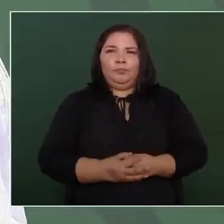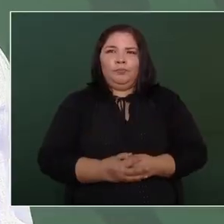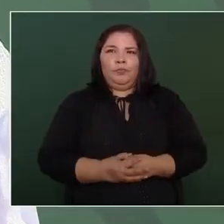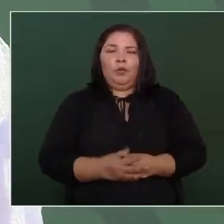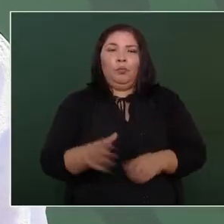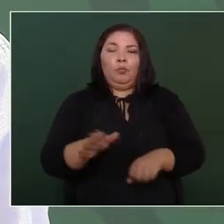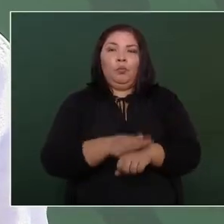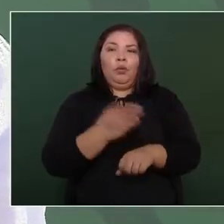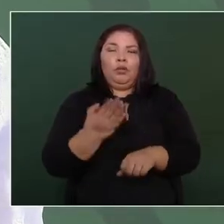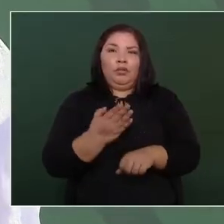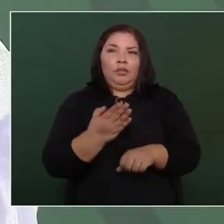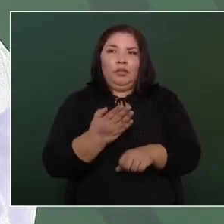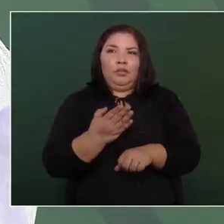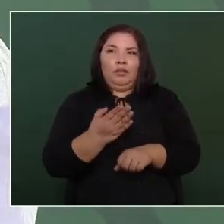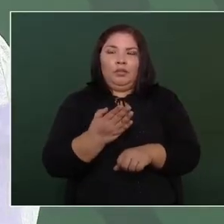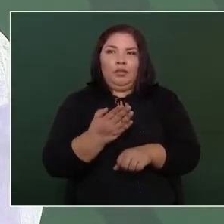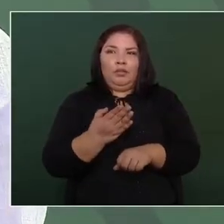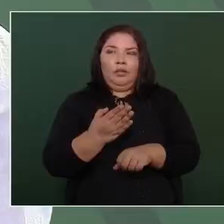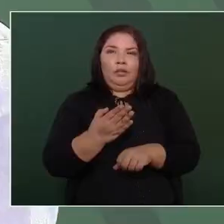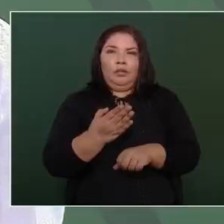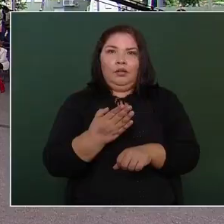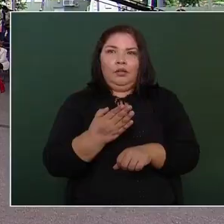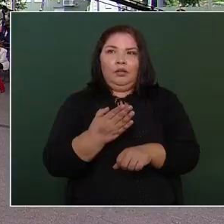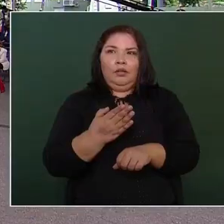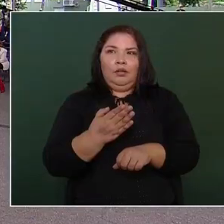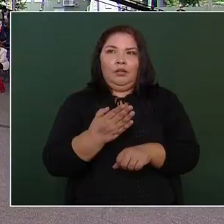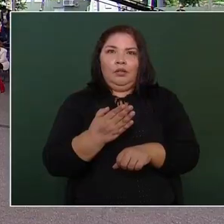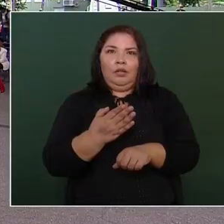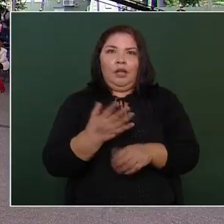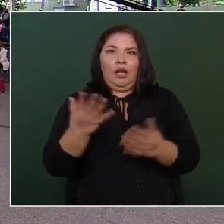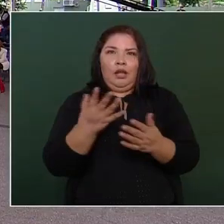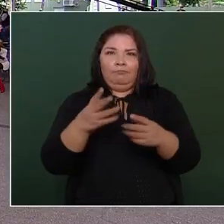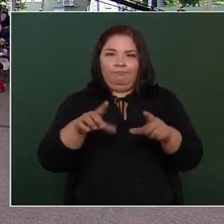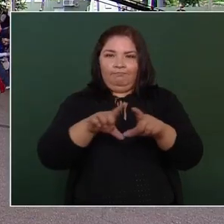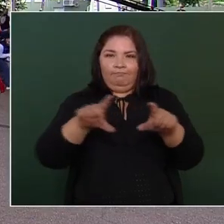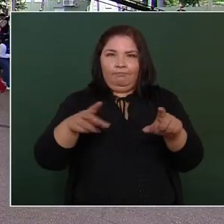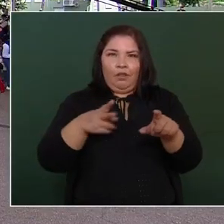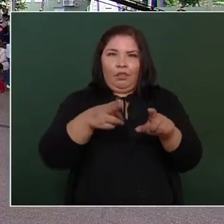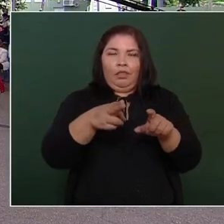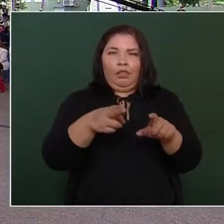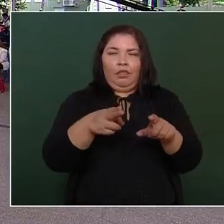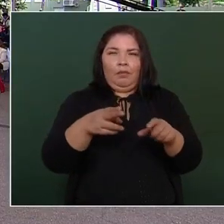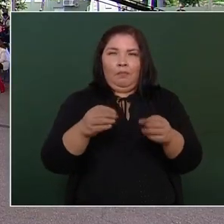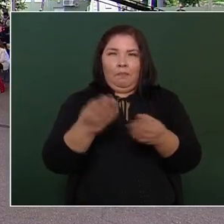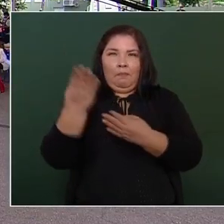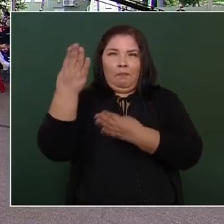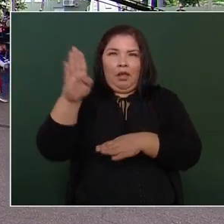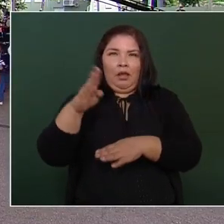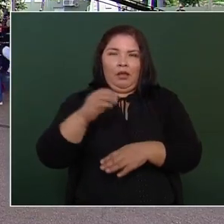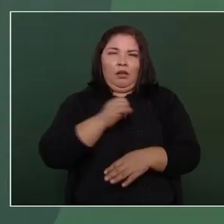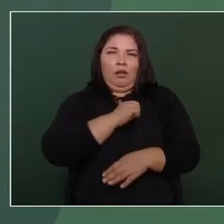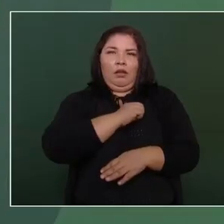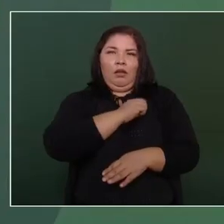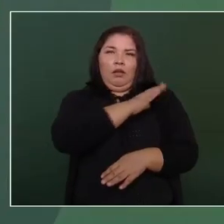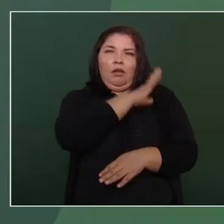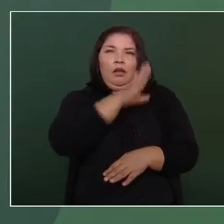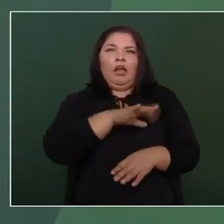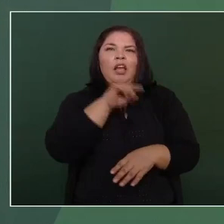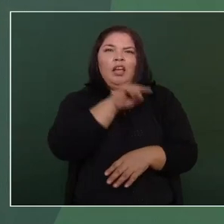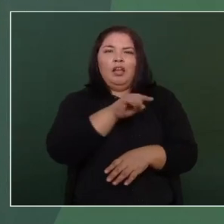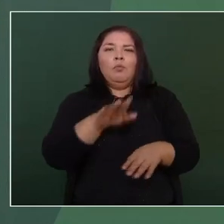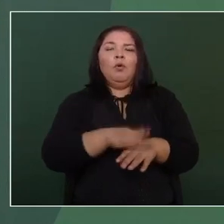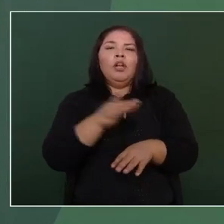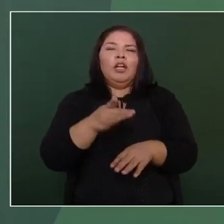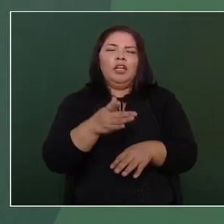¿Por qué la va a inaugurar estas sucursales del Banco del Bienestar el general secretario? Porque